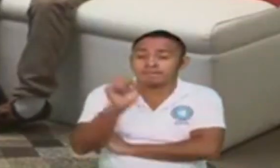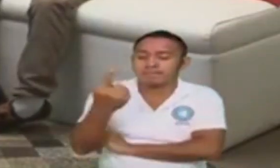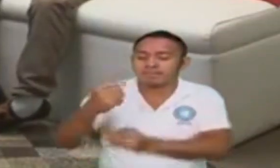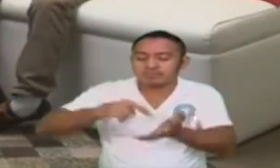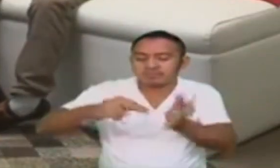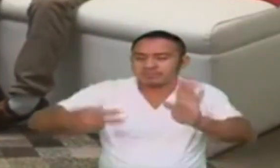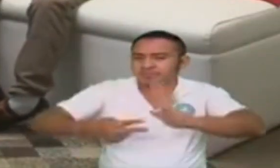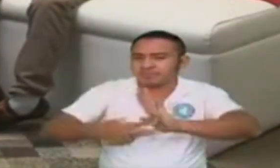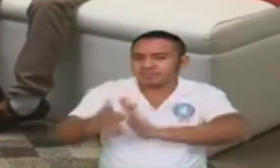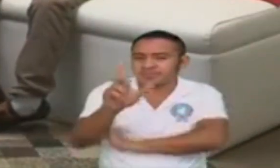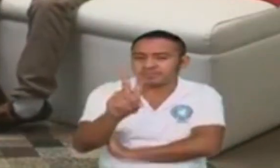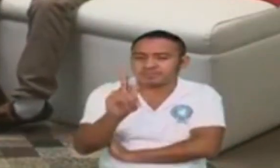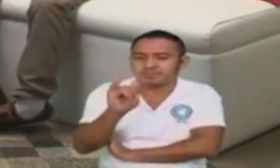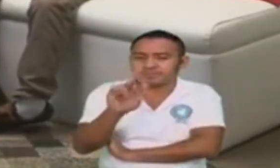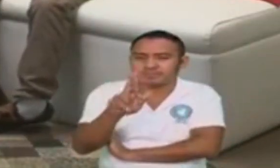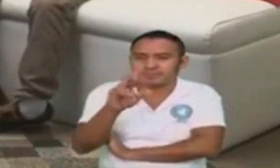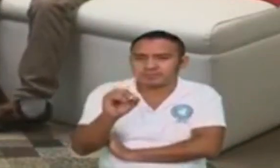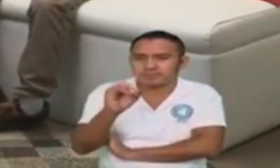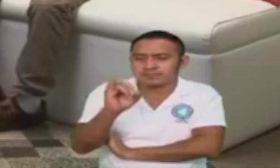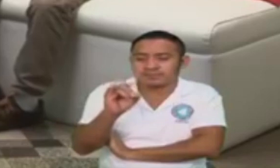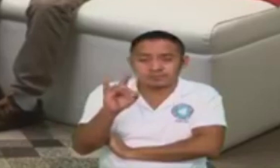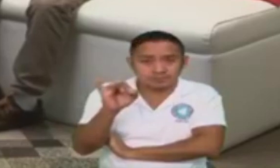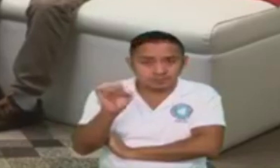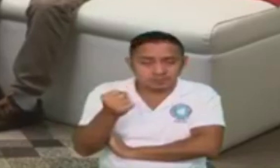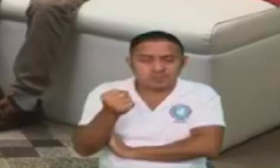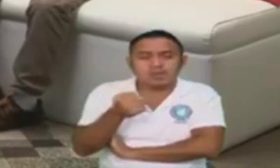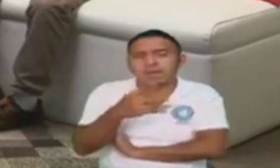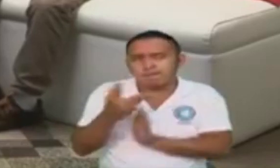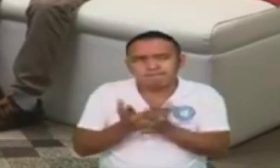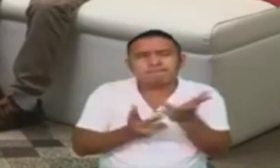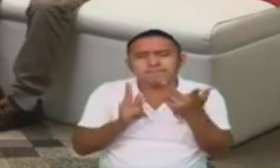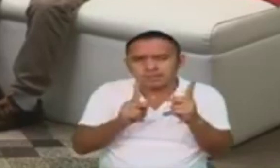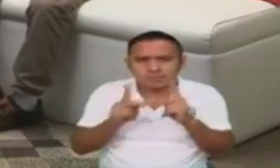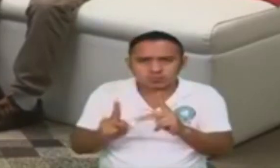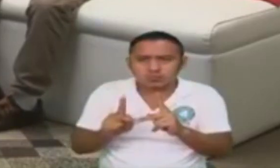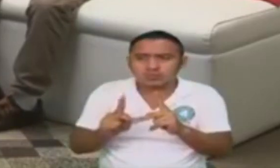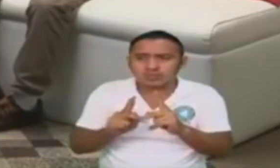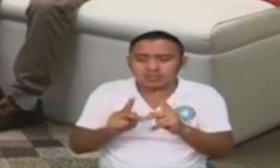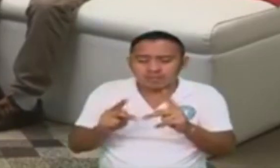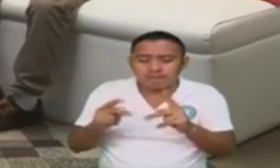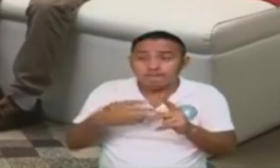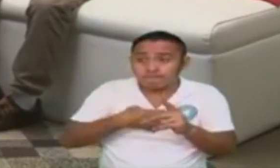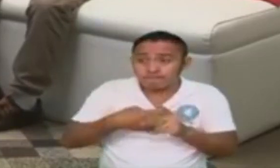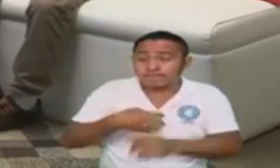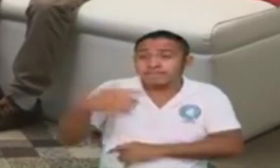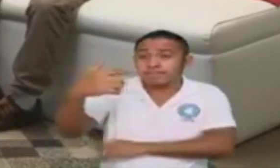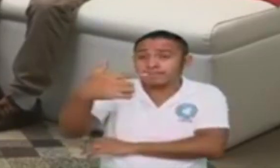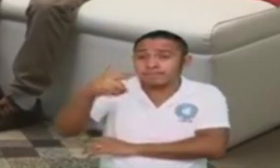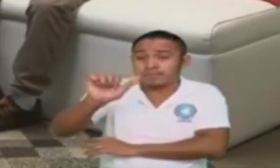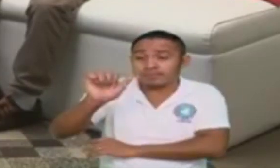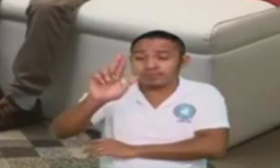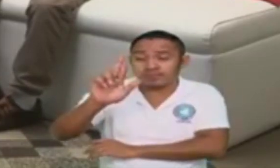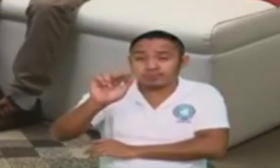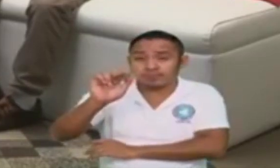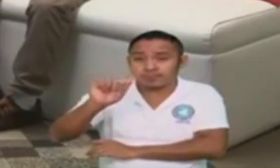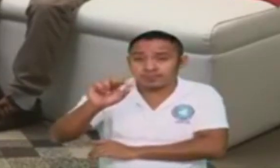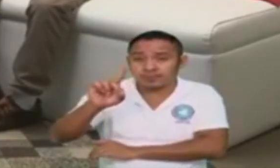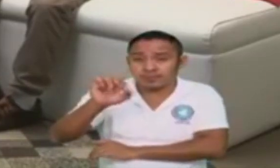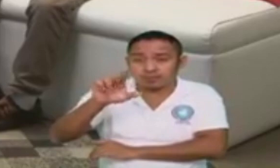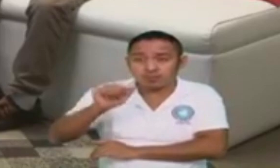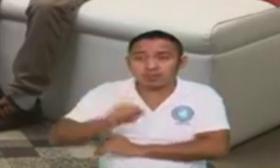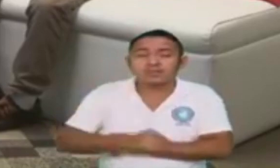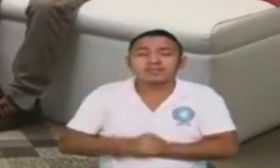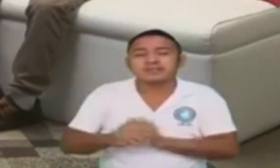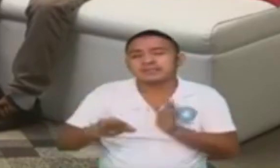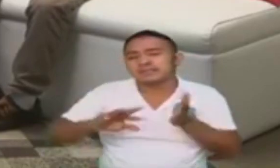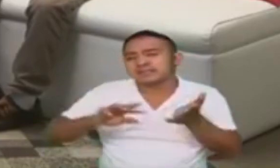tiroides. Tengo entendido, y algunos televidentes pueden entender, que es una glándula. Correcto, así que es, una glándula. En nuestro... Correcto,